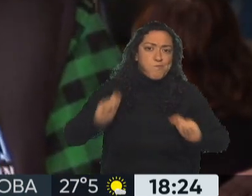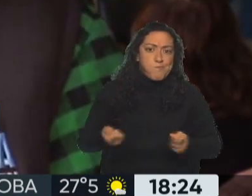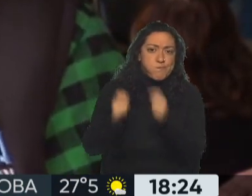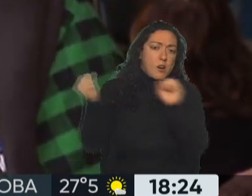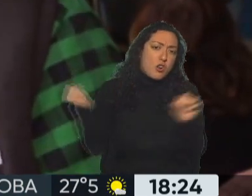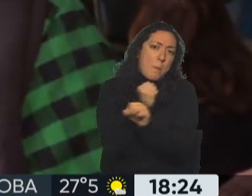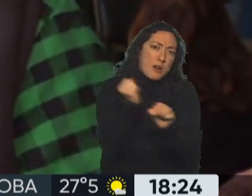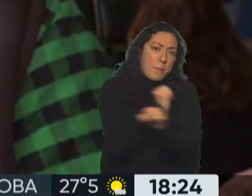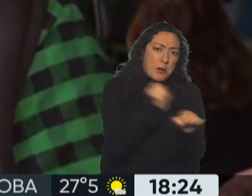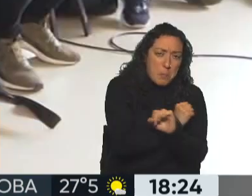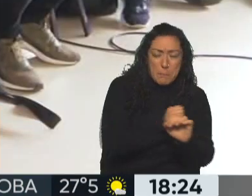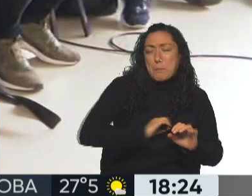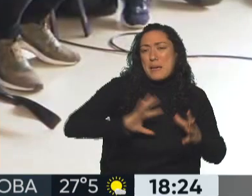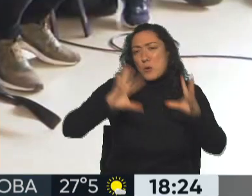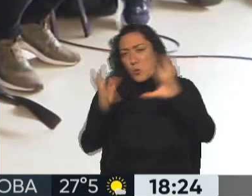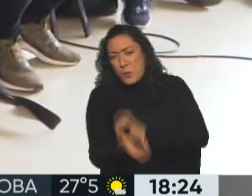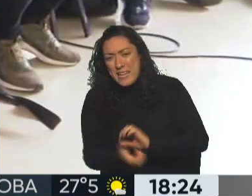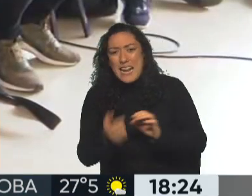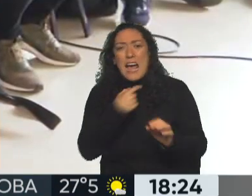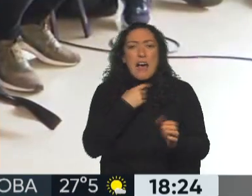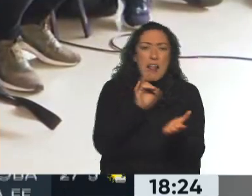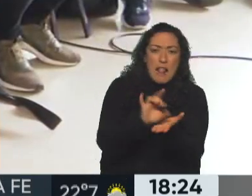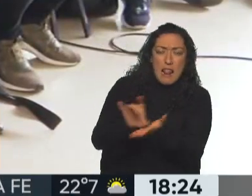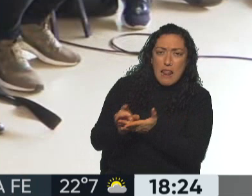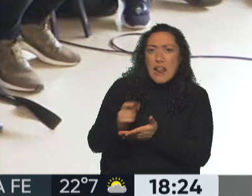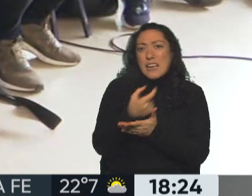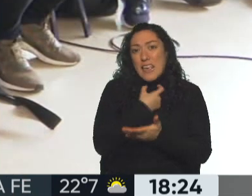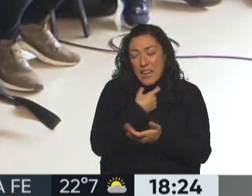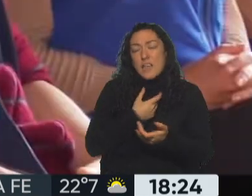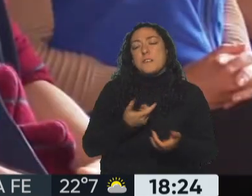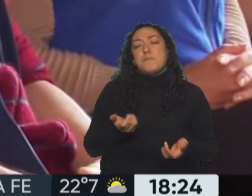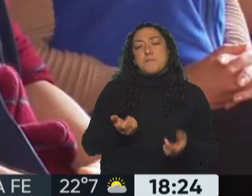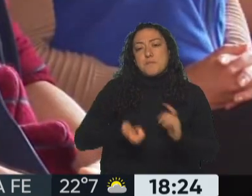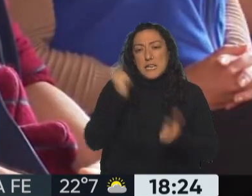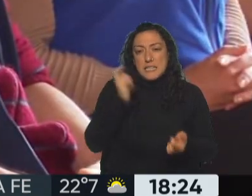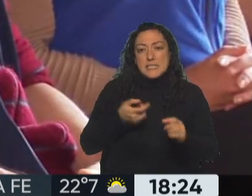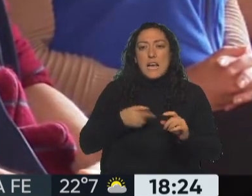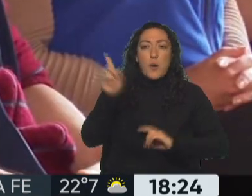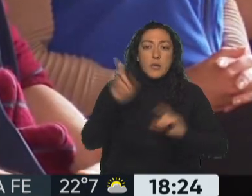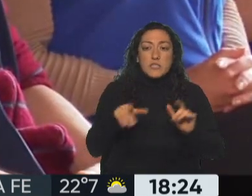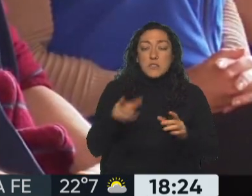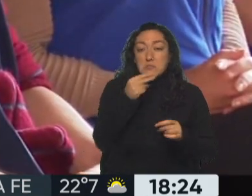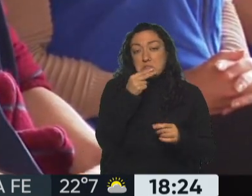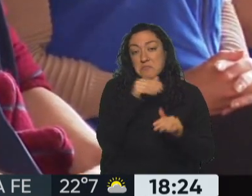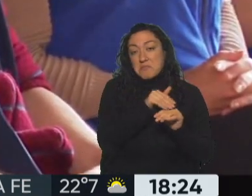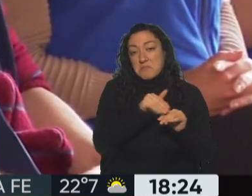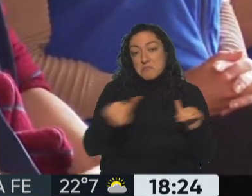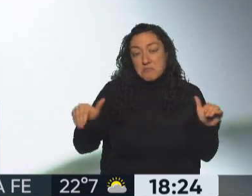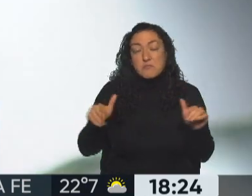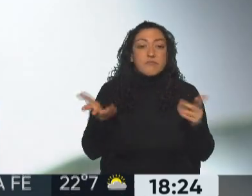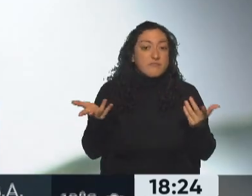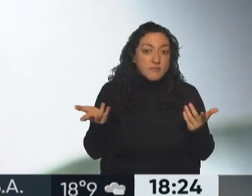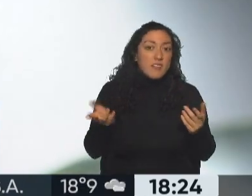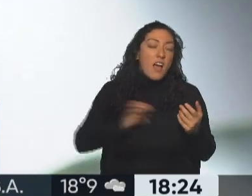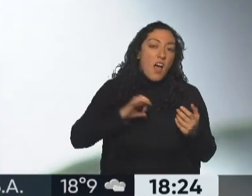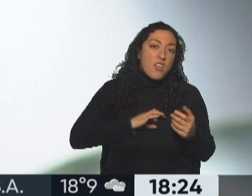rompió todos, incluso trató de vaciarlos, vaciamiento que lamentablemente por la inacción muchas veces se mantuvo durante